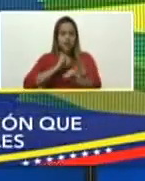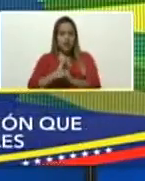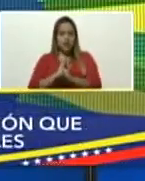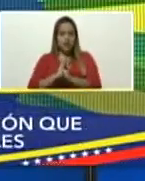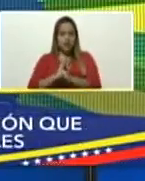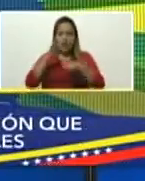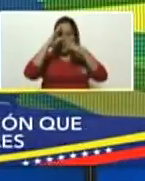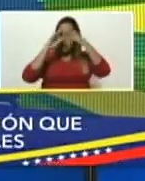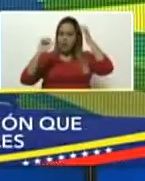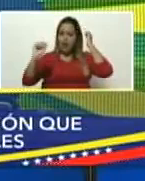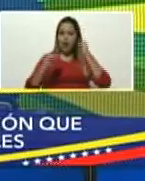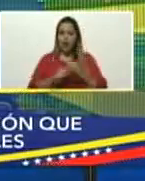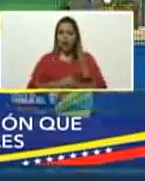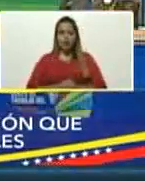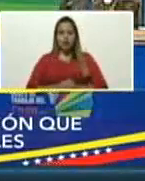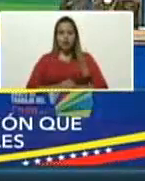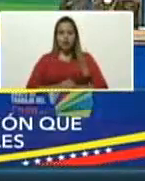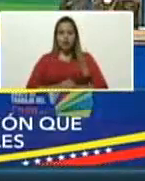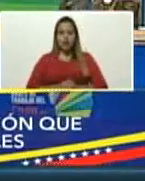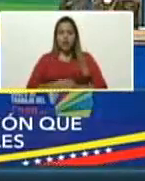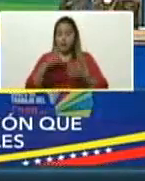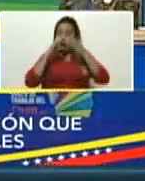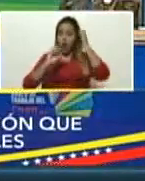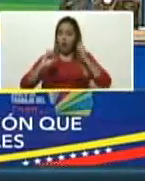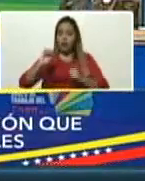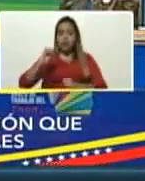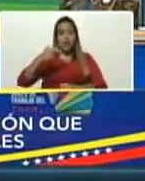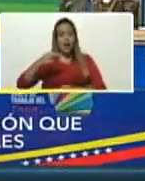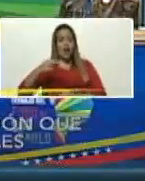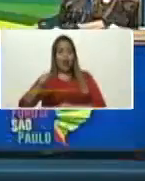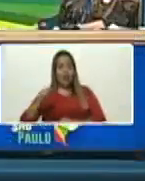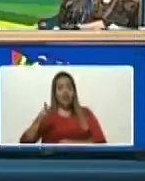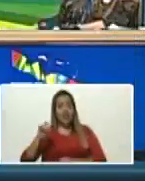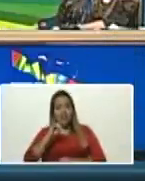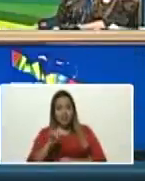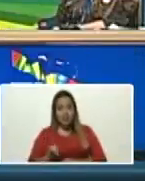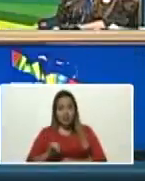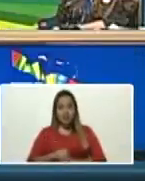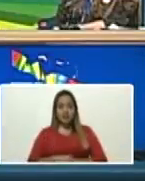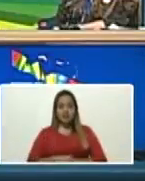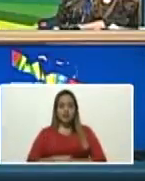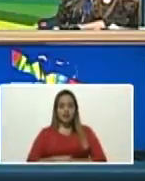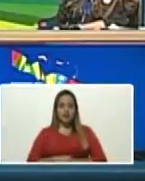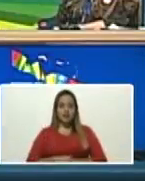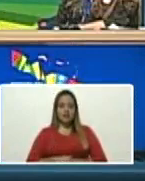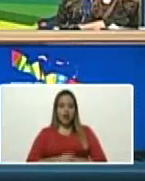embajador Adán Coromoto Chávez Frías, hoy,